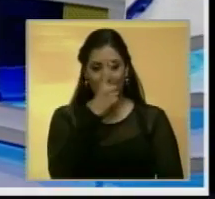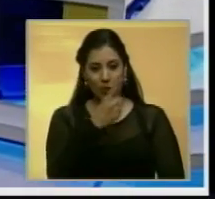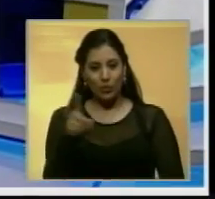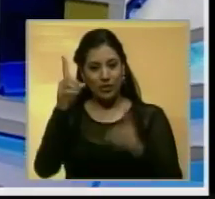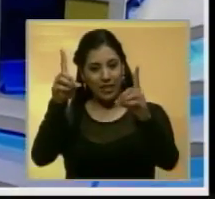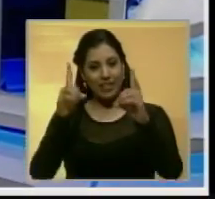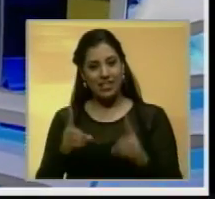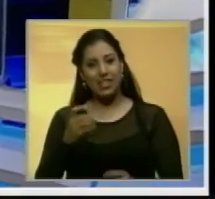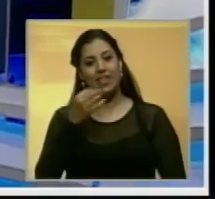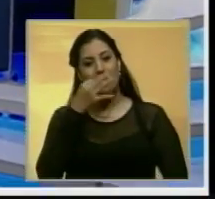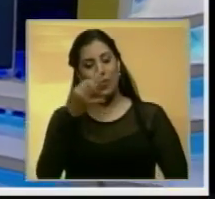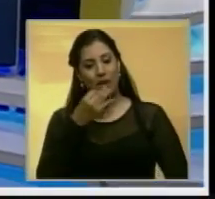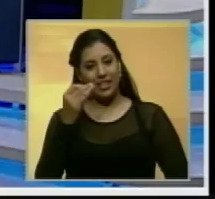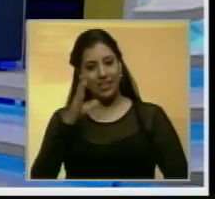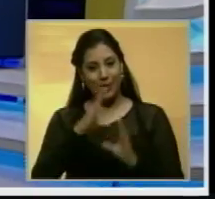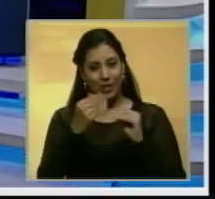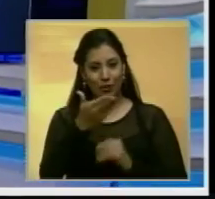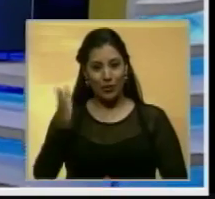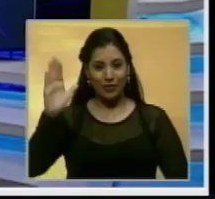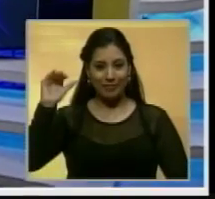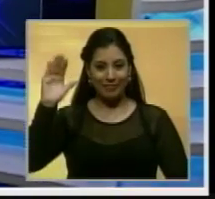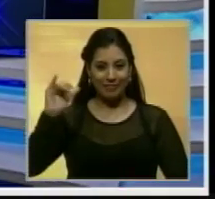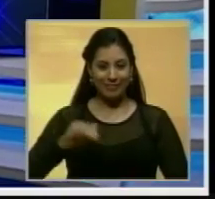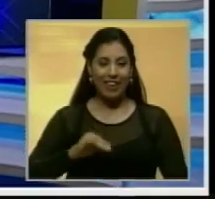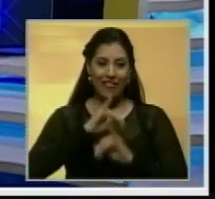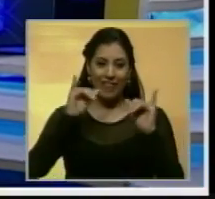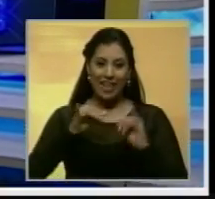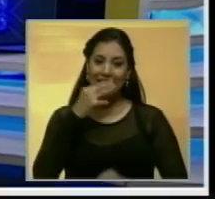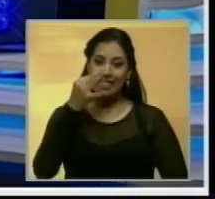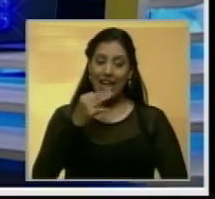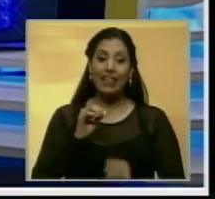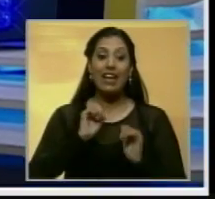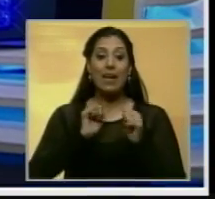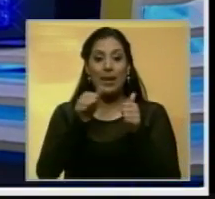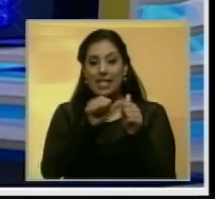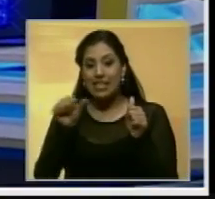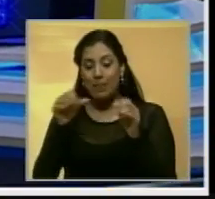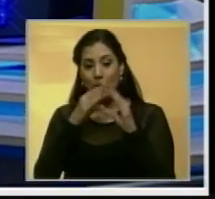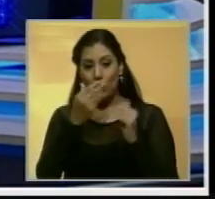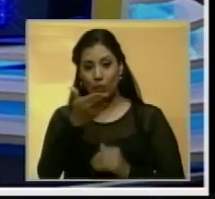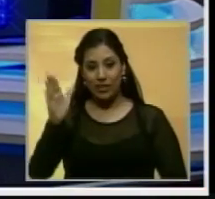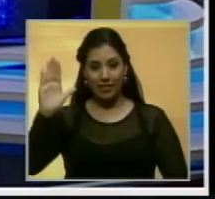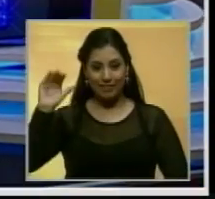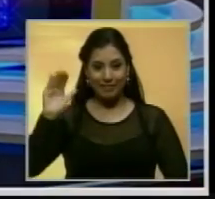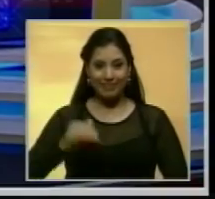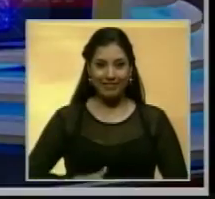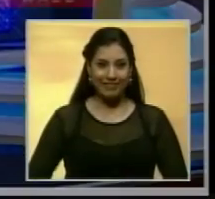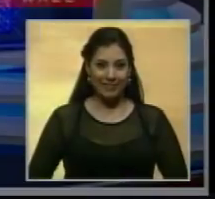Report. Y ustedes deciden. Buenas tardes para todos. Feliz tarde y feliz semana para todos.